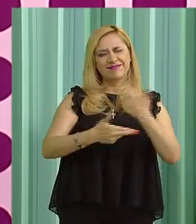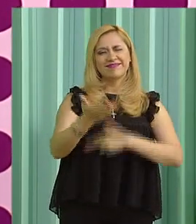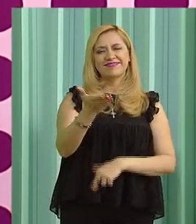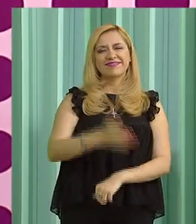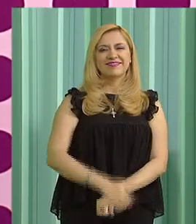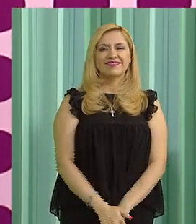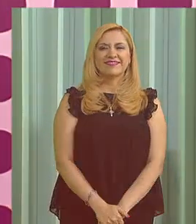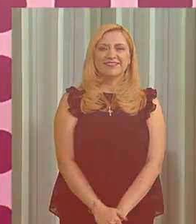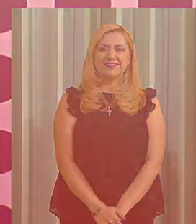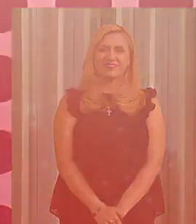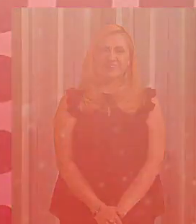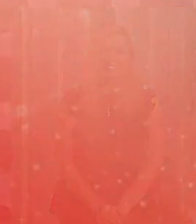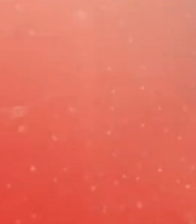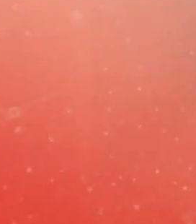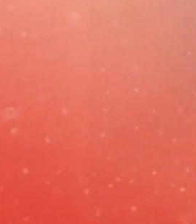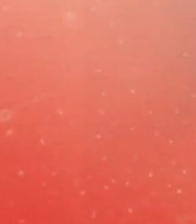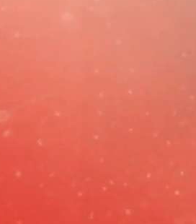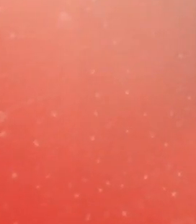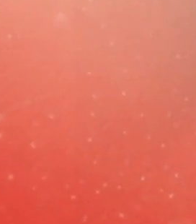regresamos.